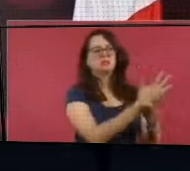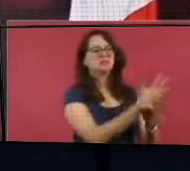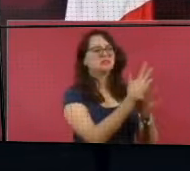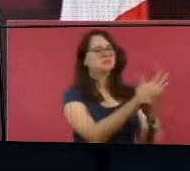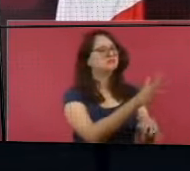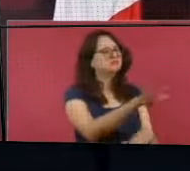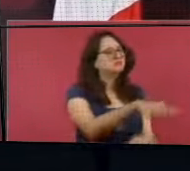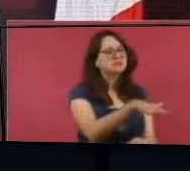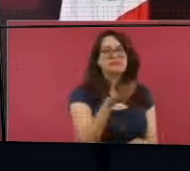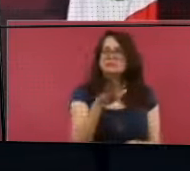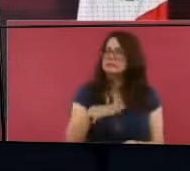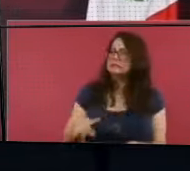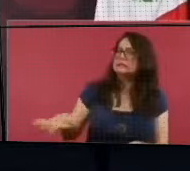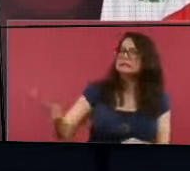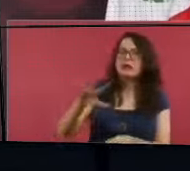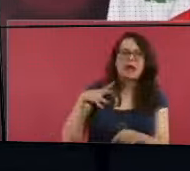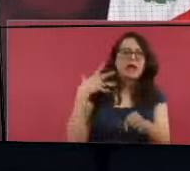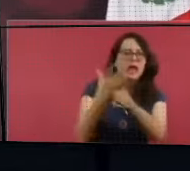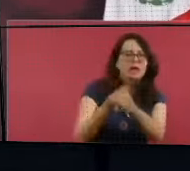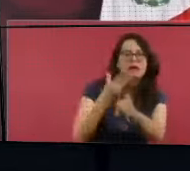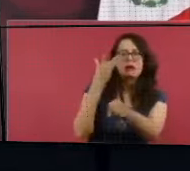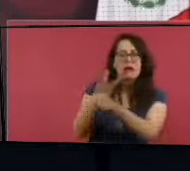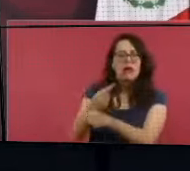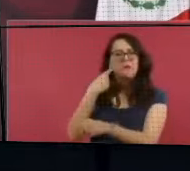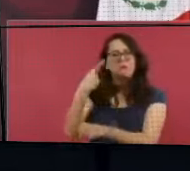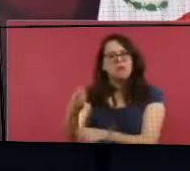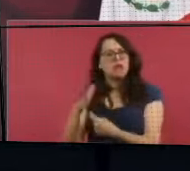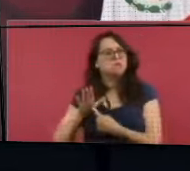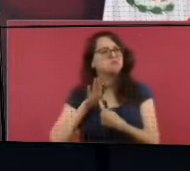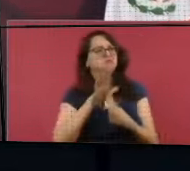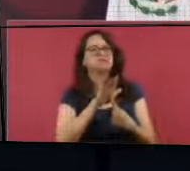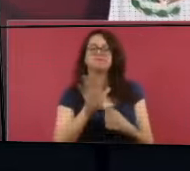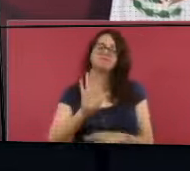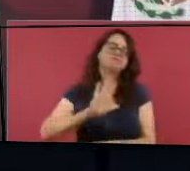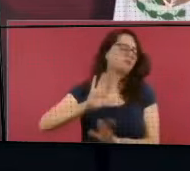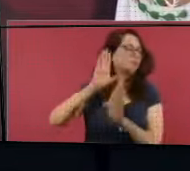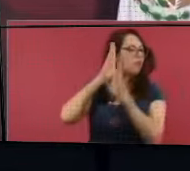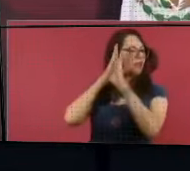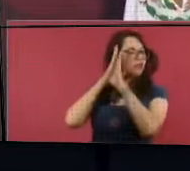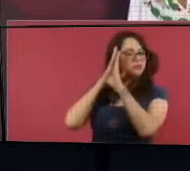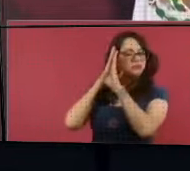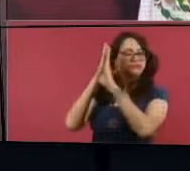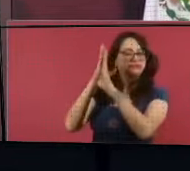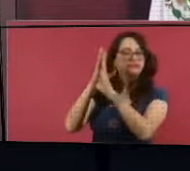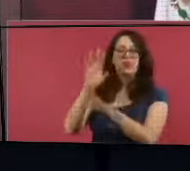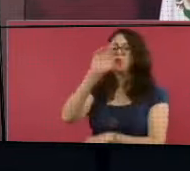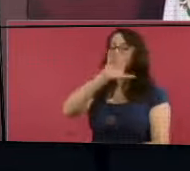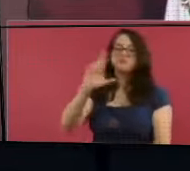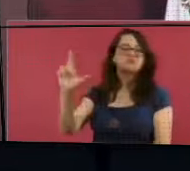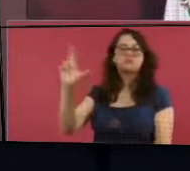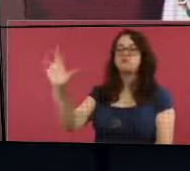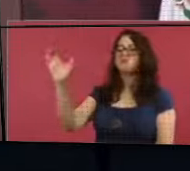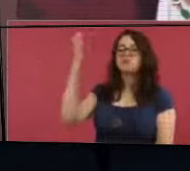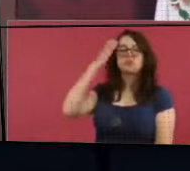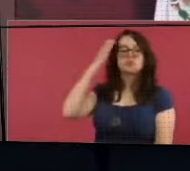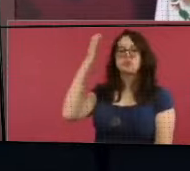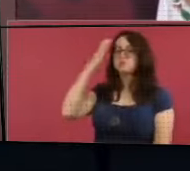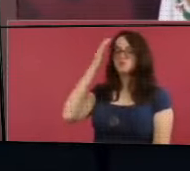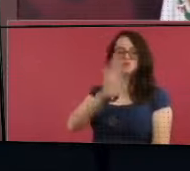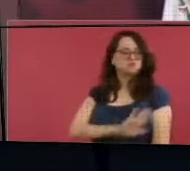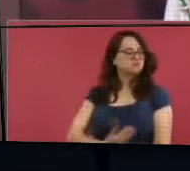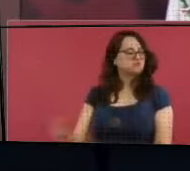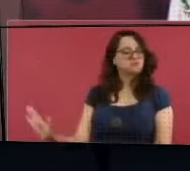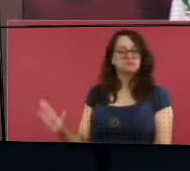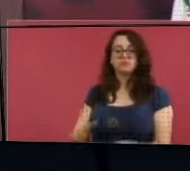día peor Ah no es que Calderón y te regresas a los tiempos de Calderón y te dice Calderón no es que es que